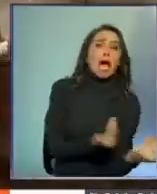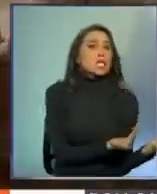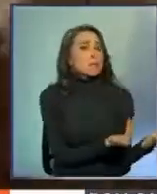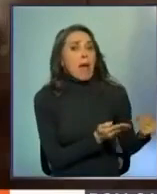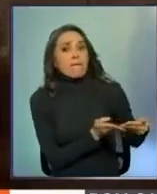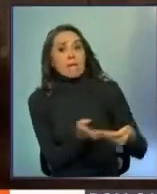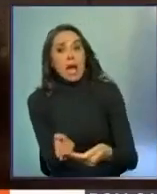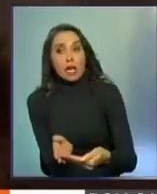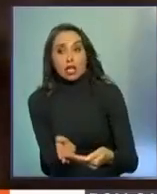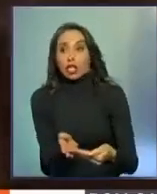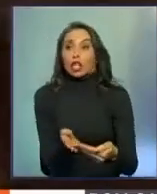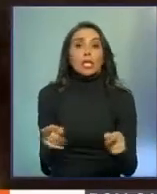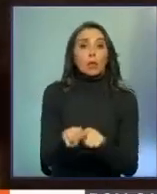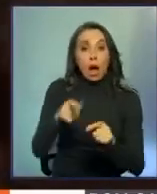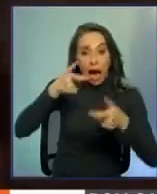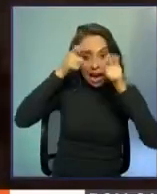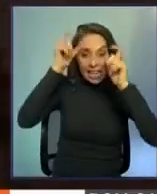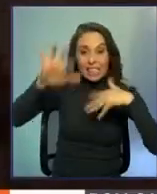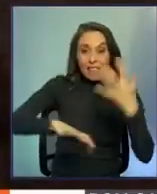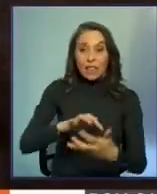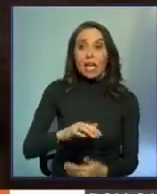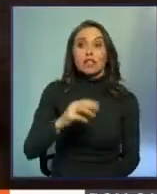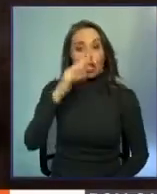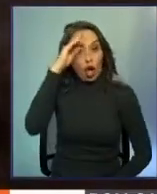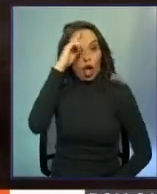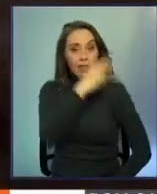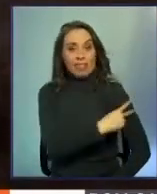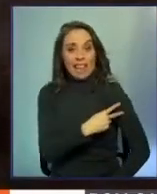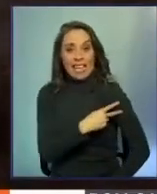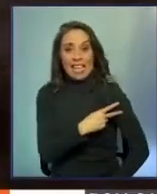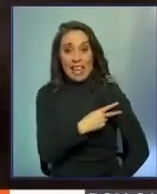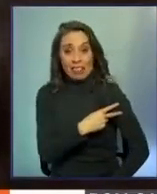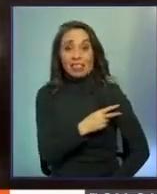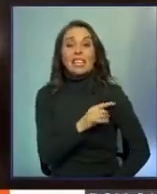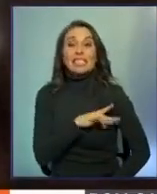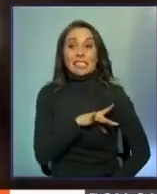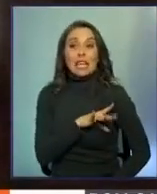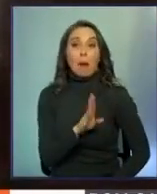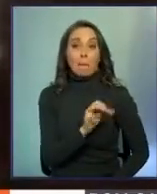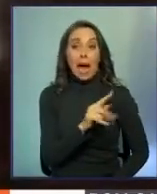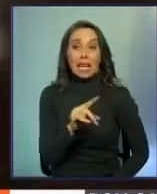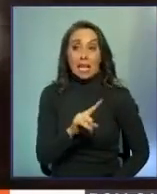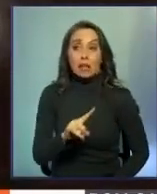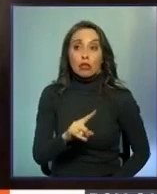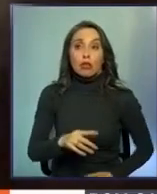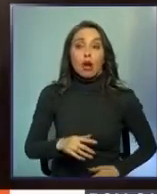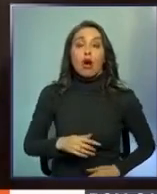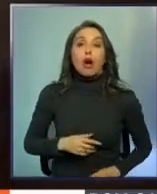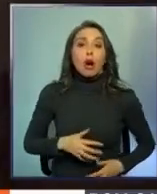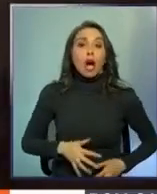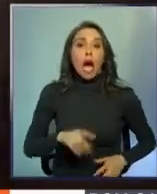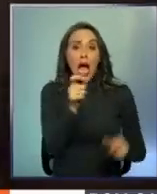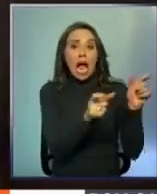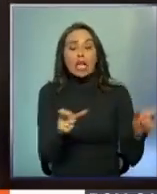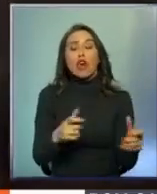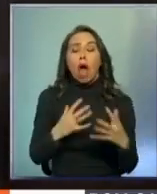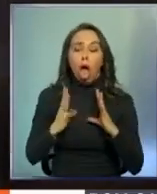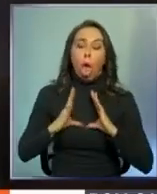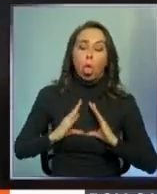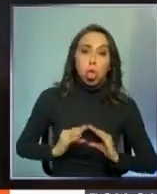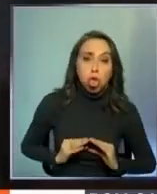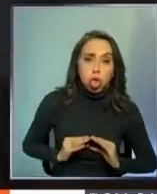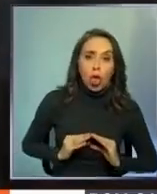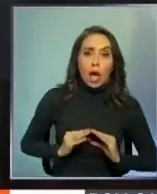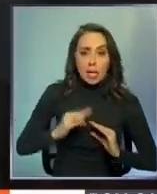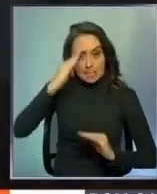un infierno, el teniente chileno Juan Manuel Barrientos da un golpe emocional al sacar una bandera de Chile e izándola en